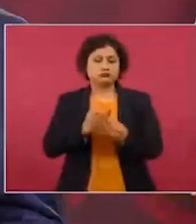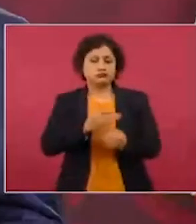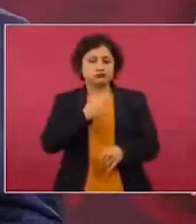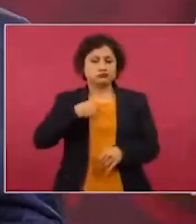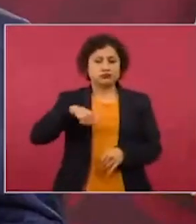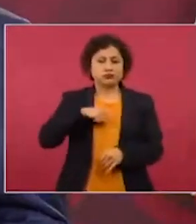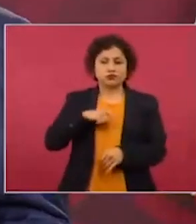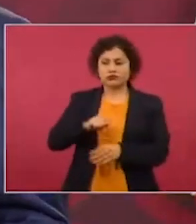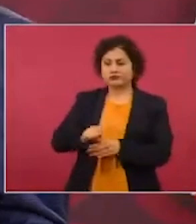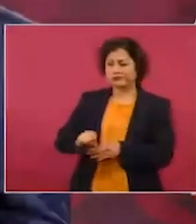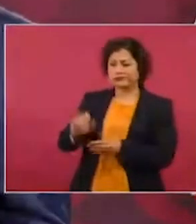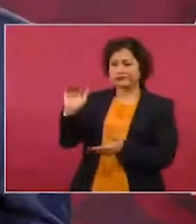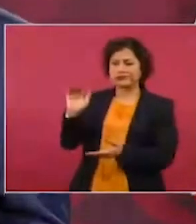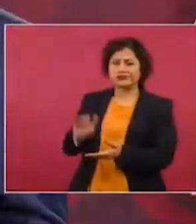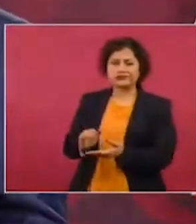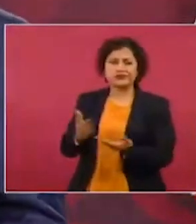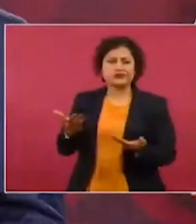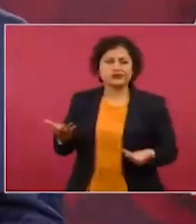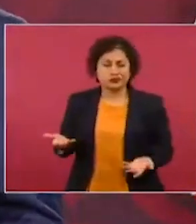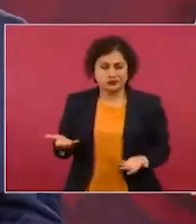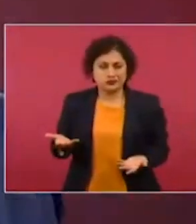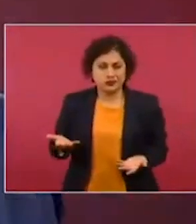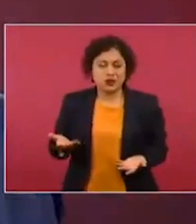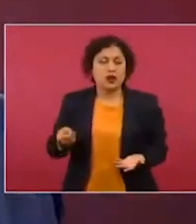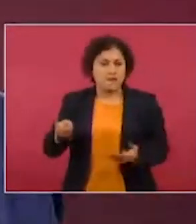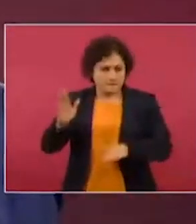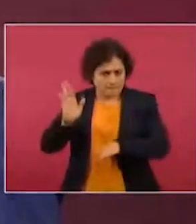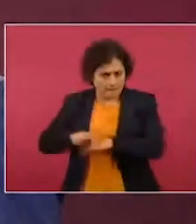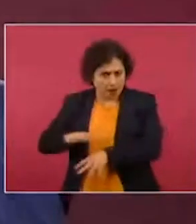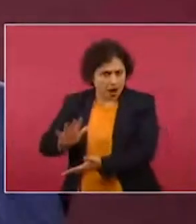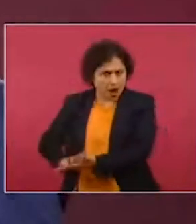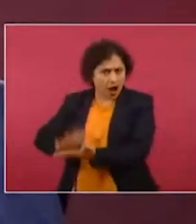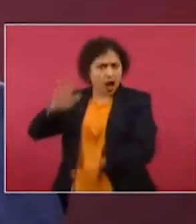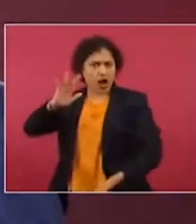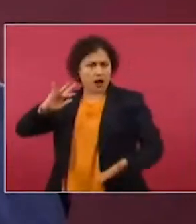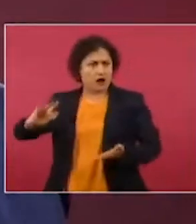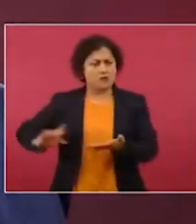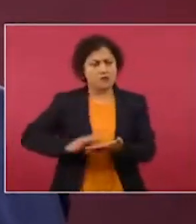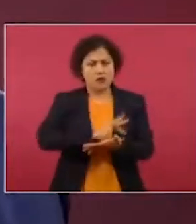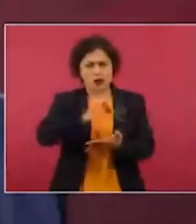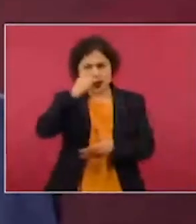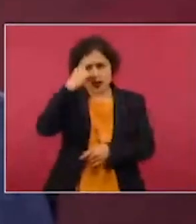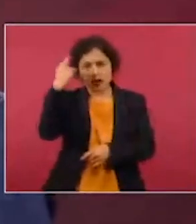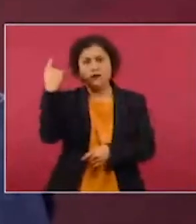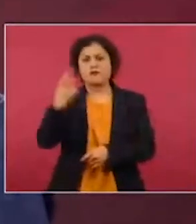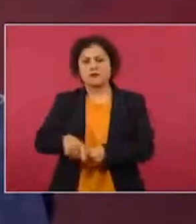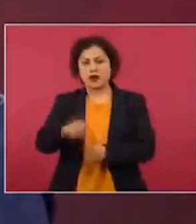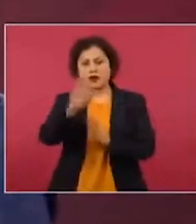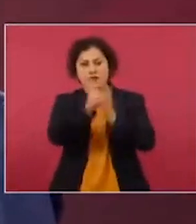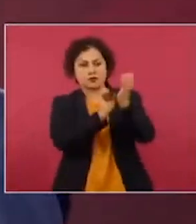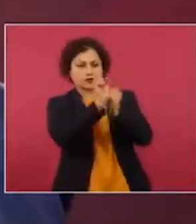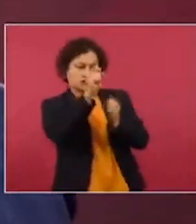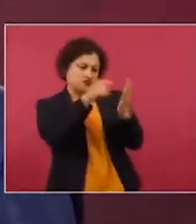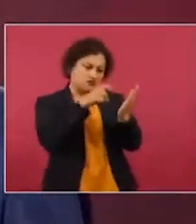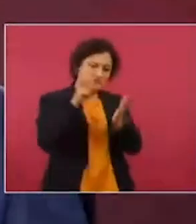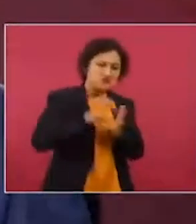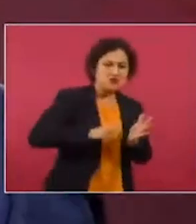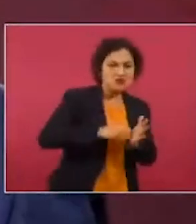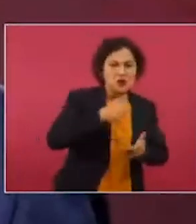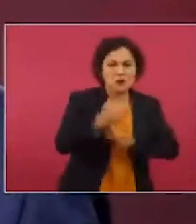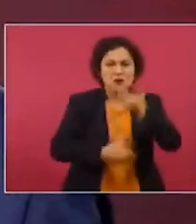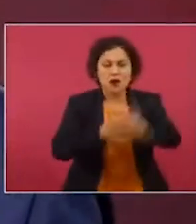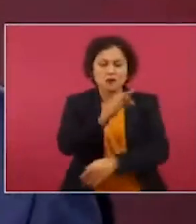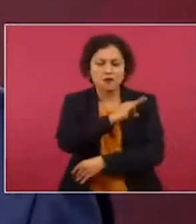Edmundo Jacobo Cuánto gana este funcionario del INE el reportero que estaba preguntando le dice como ciento veinte mil pesos